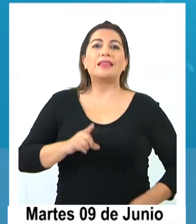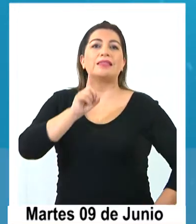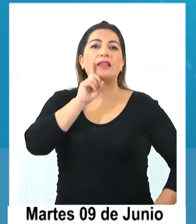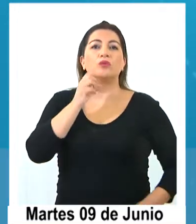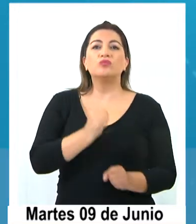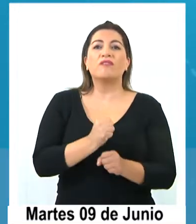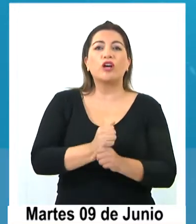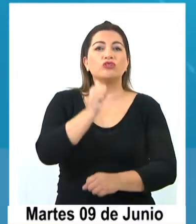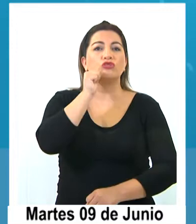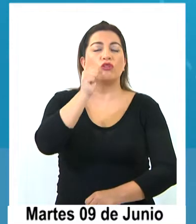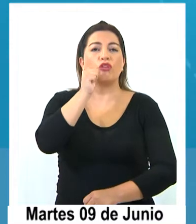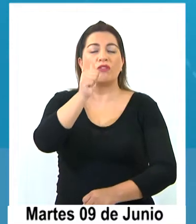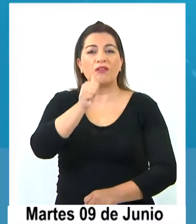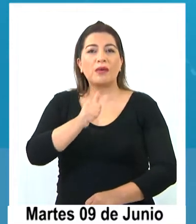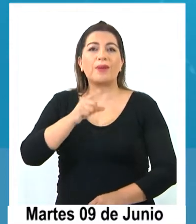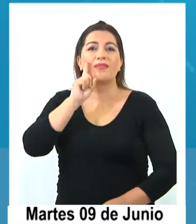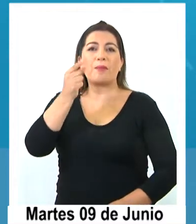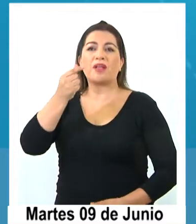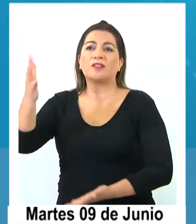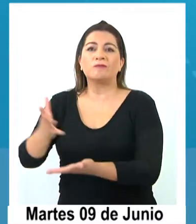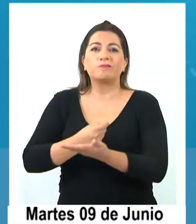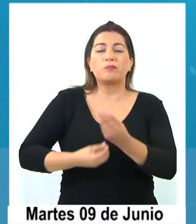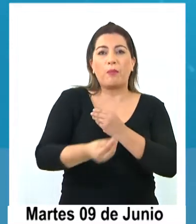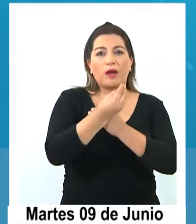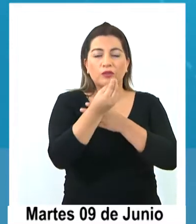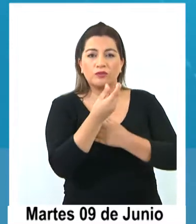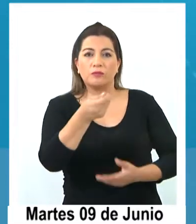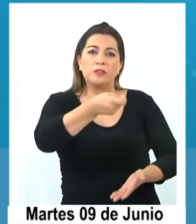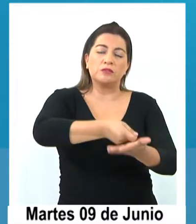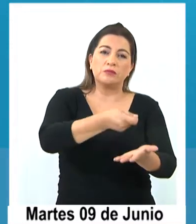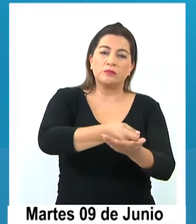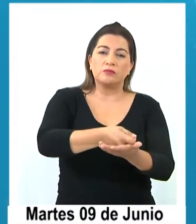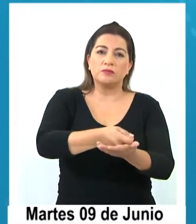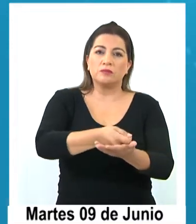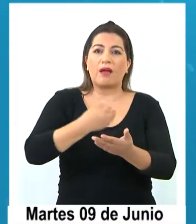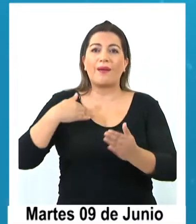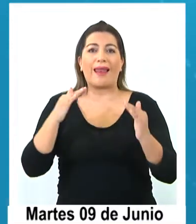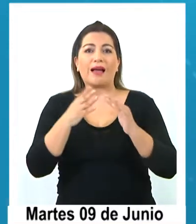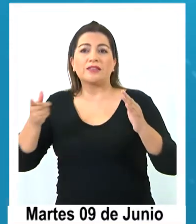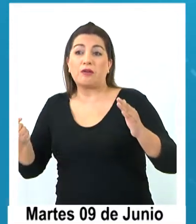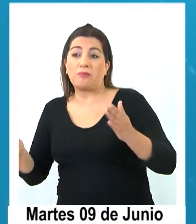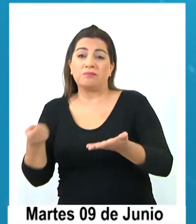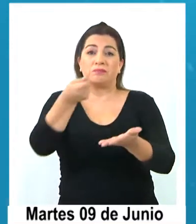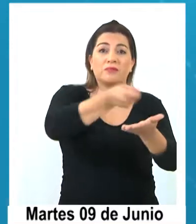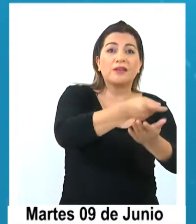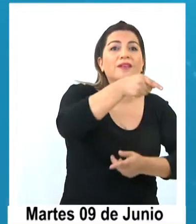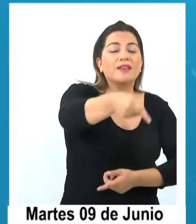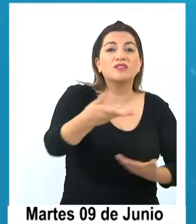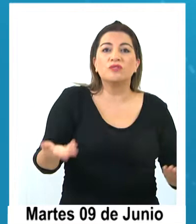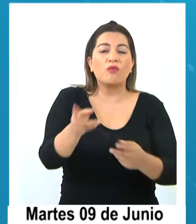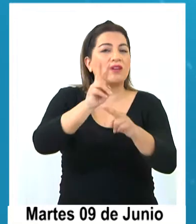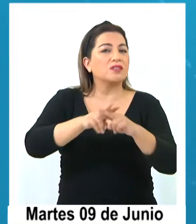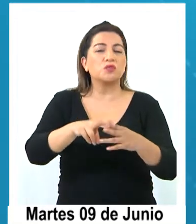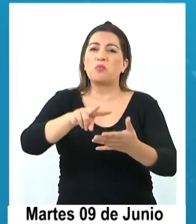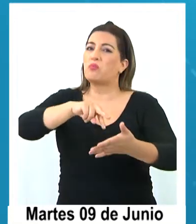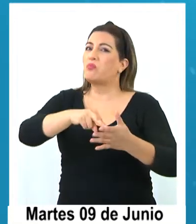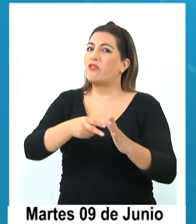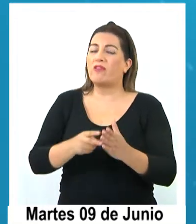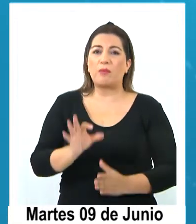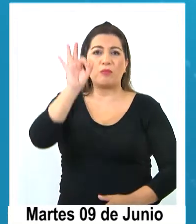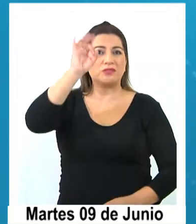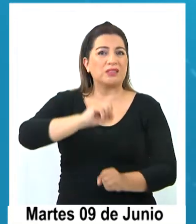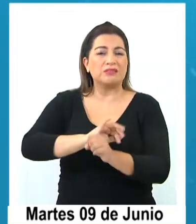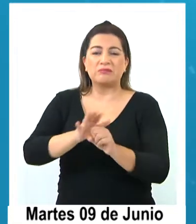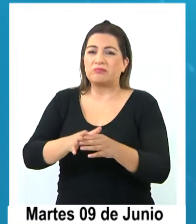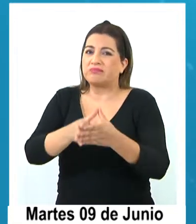diario para subsistir, para comer, para llevar un dinero a su hogar. Entonces, esto ha generado un impacto